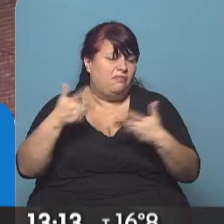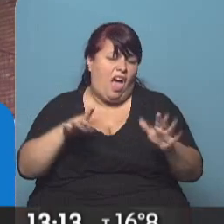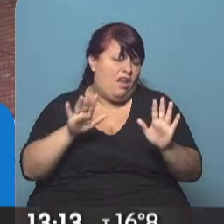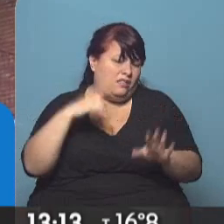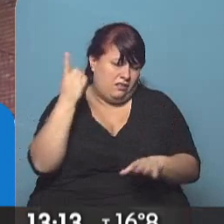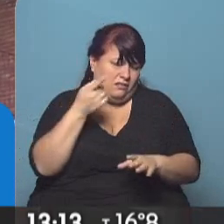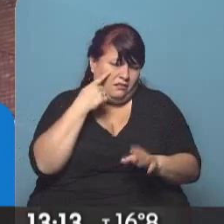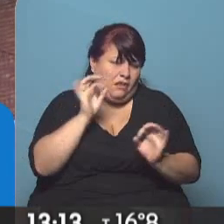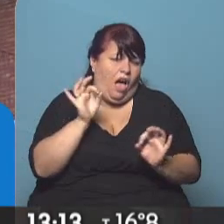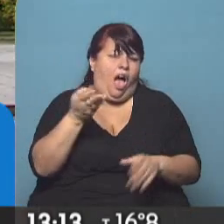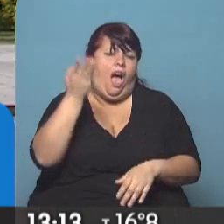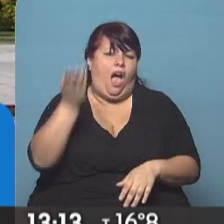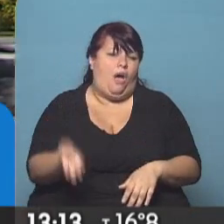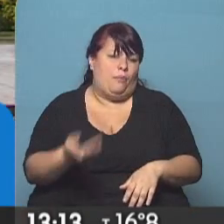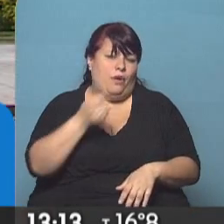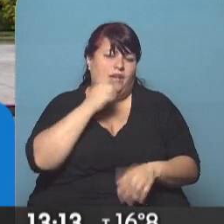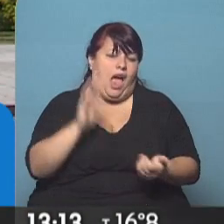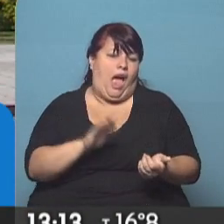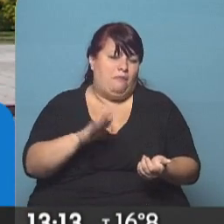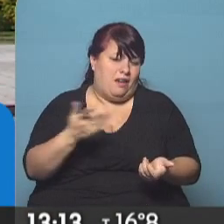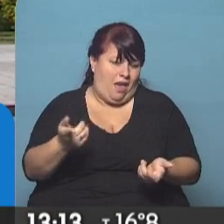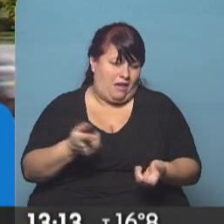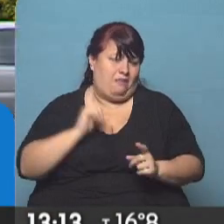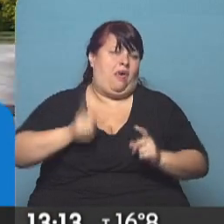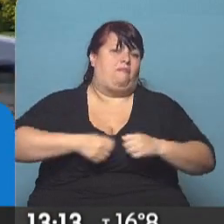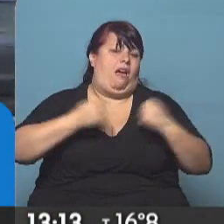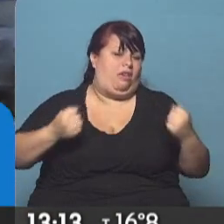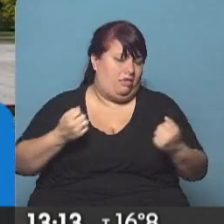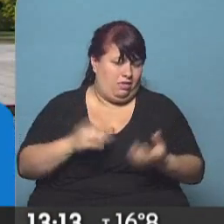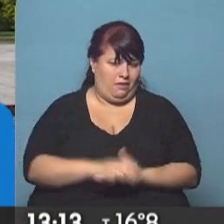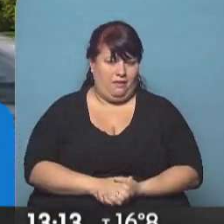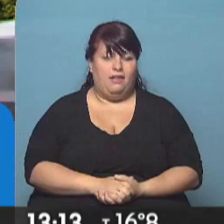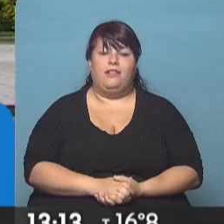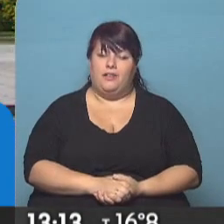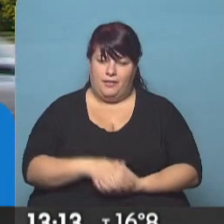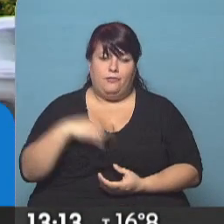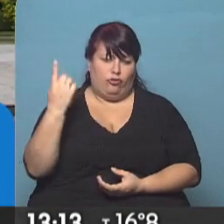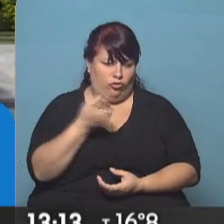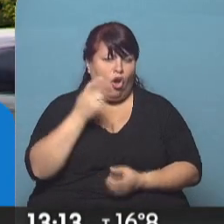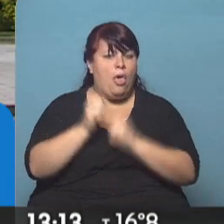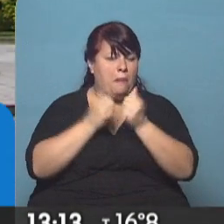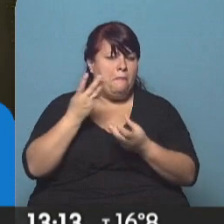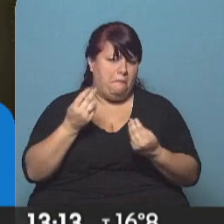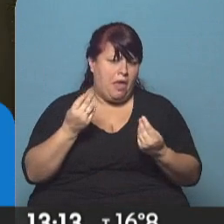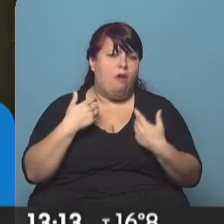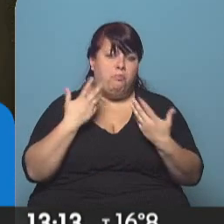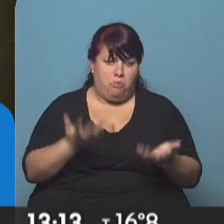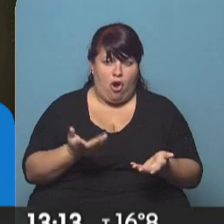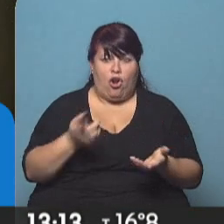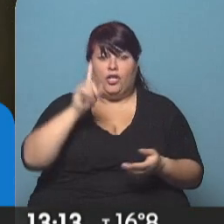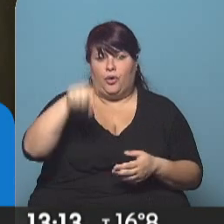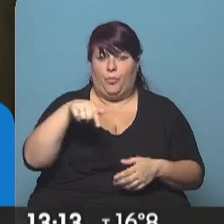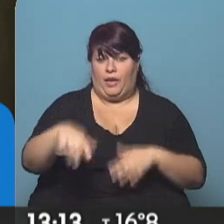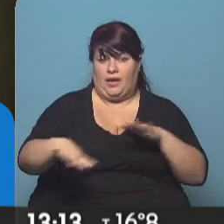todo lo que uno conoce que hacen cuando cuando quieren imponerse no por la fuerza muchos medios los empresarios por eso se llevó a esta